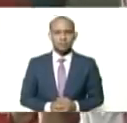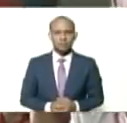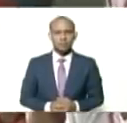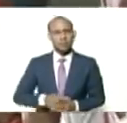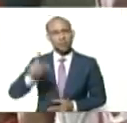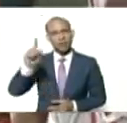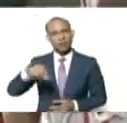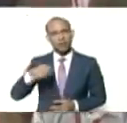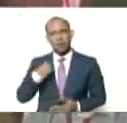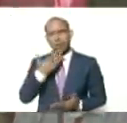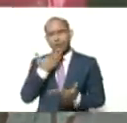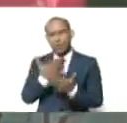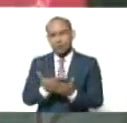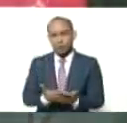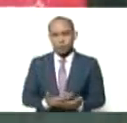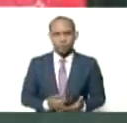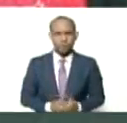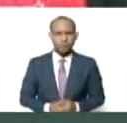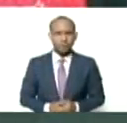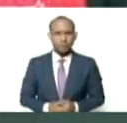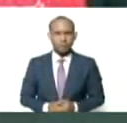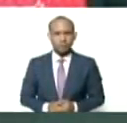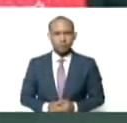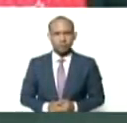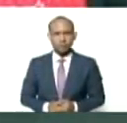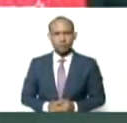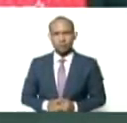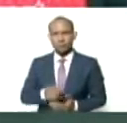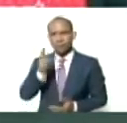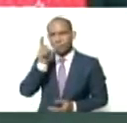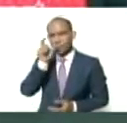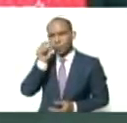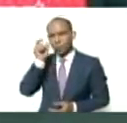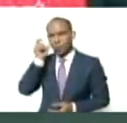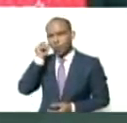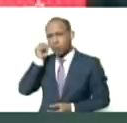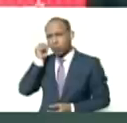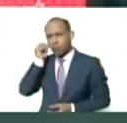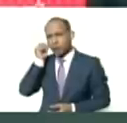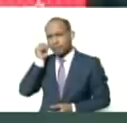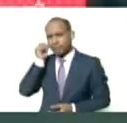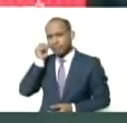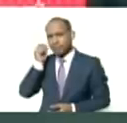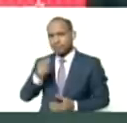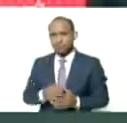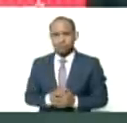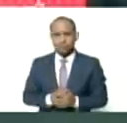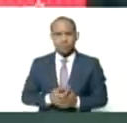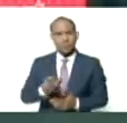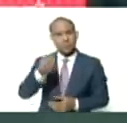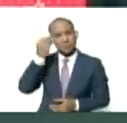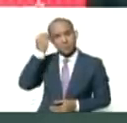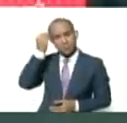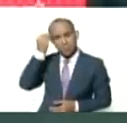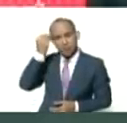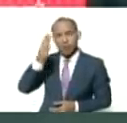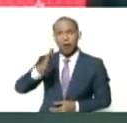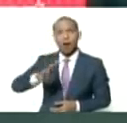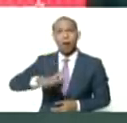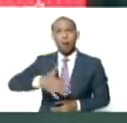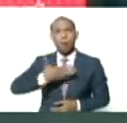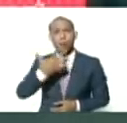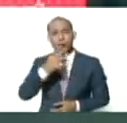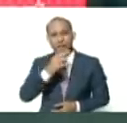Y también le pido a aquellos, a aquellas que piensan que pueden ser